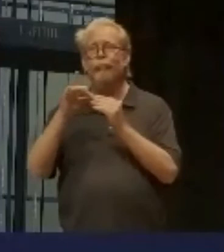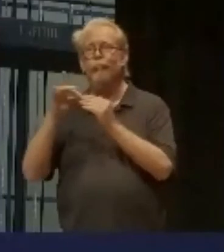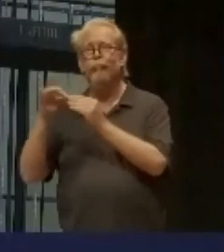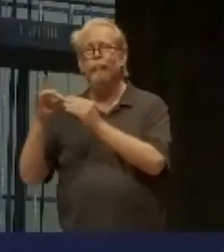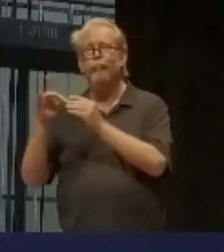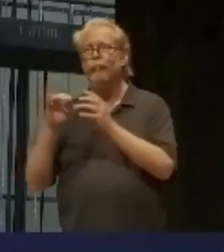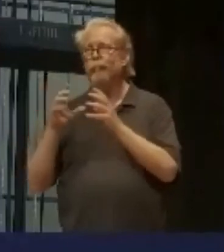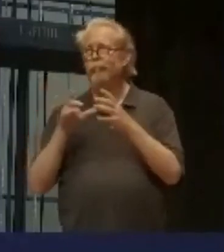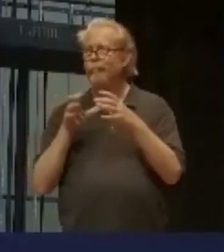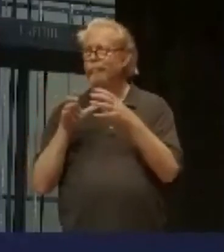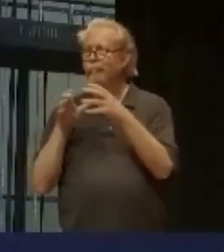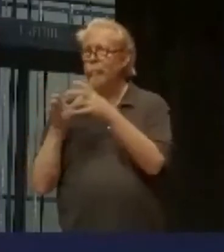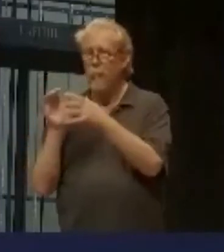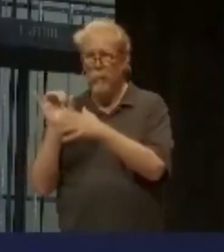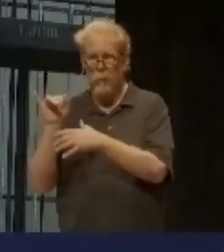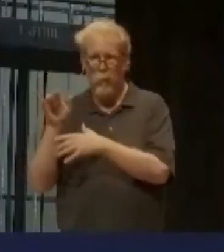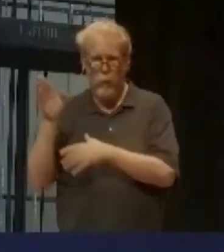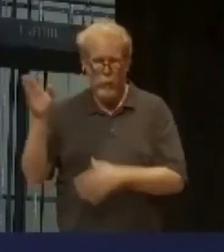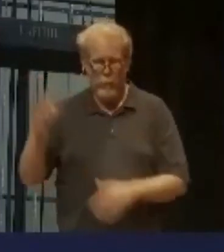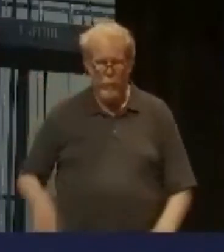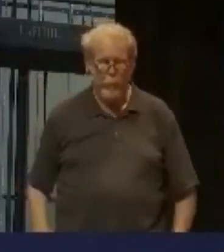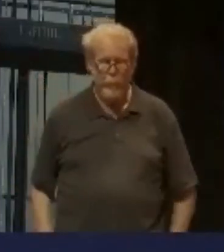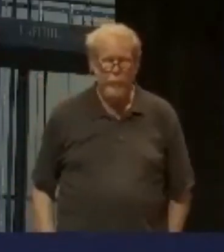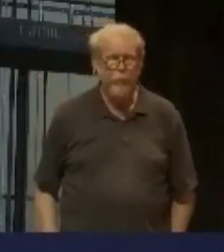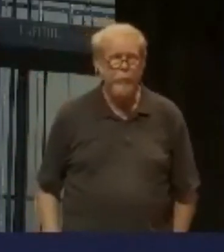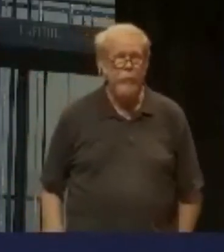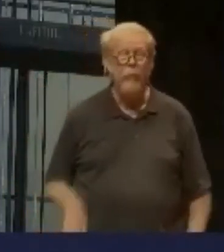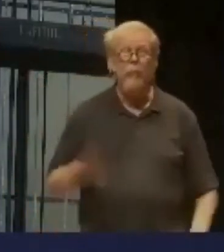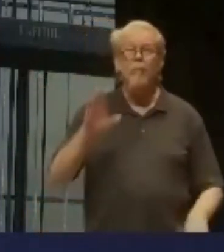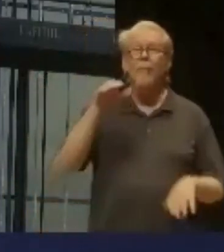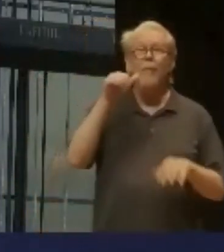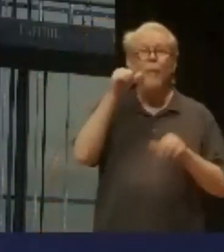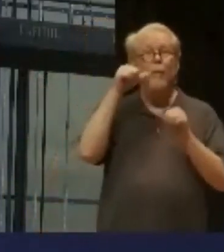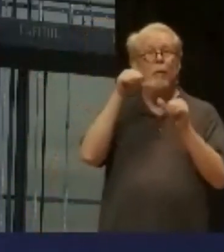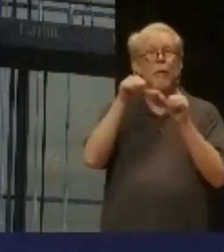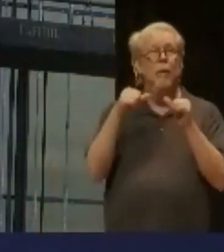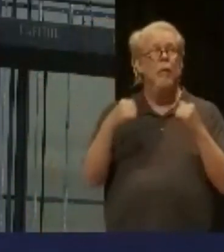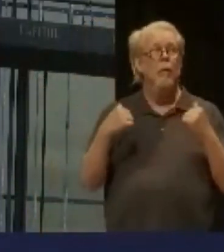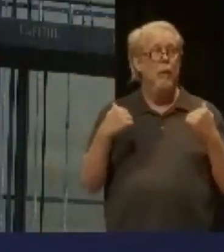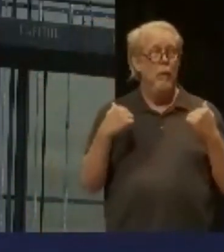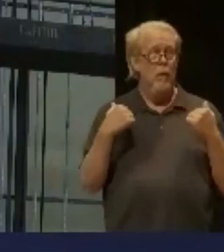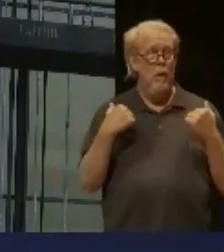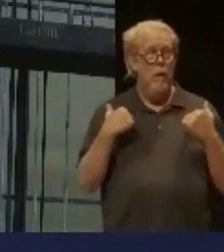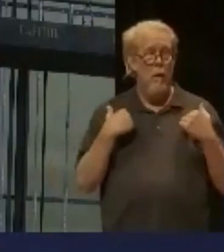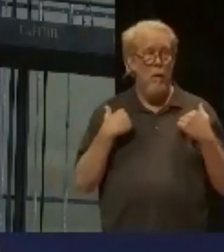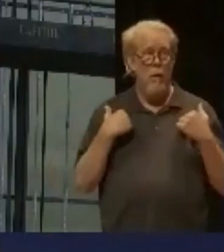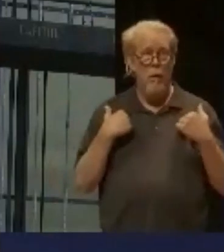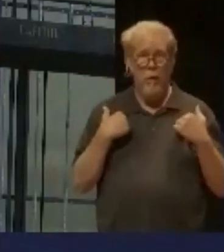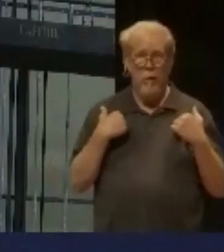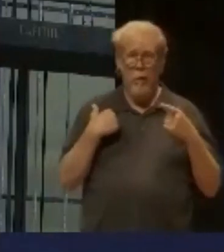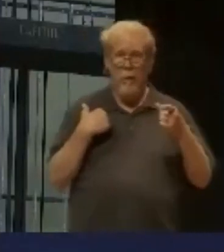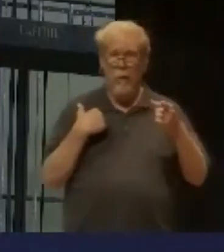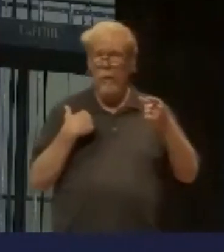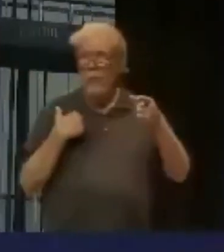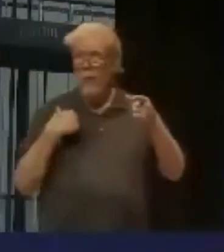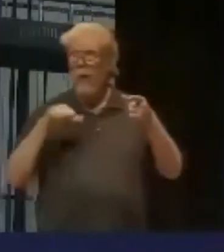para caminarlos en esa dirección. Antes de eso, bueno, por favor recuerden que tenemos